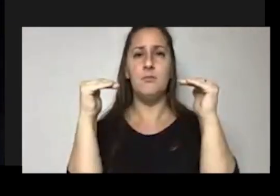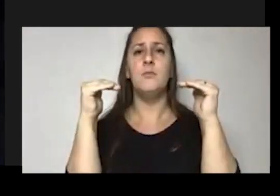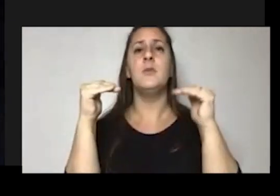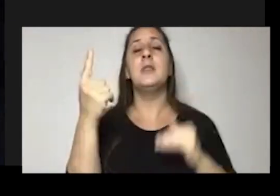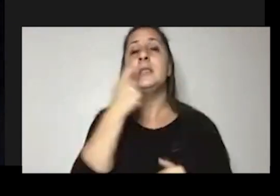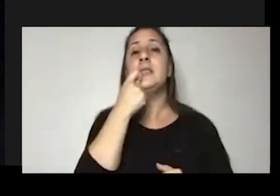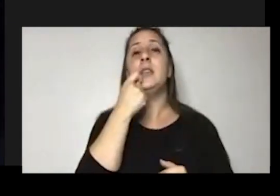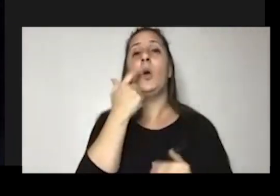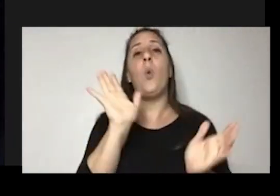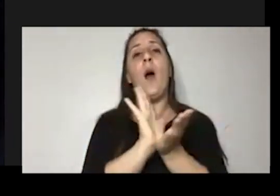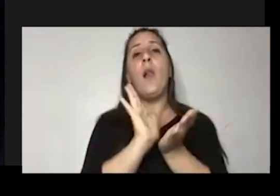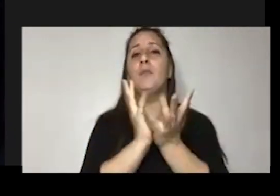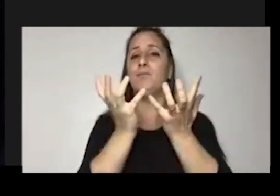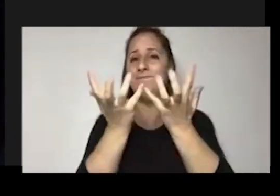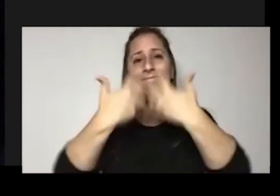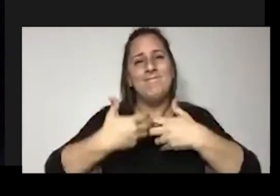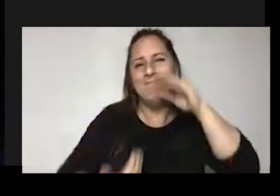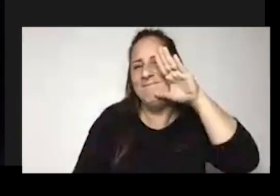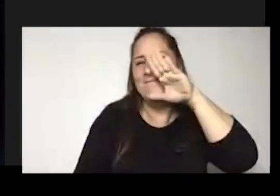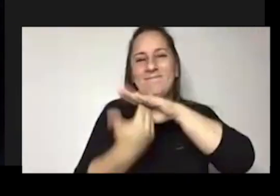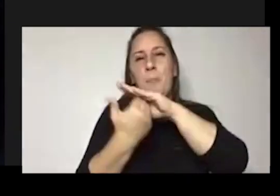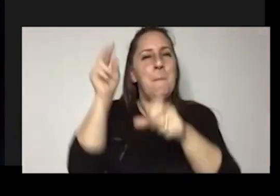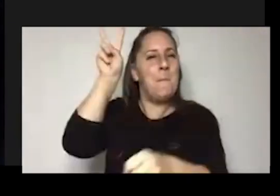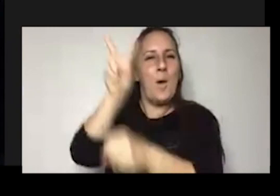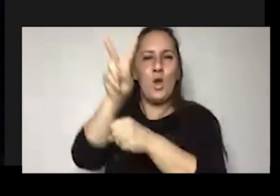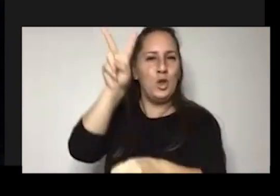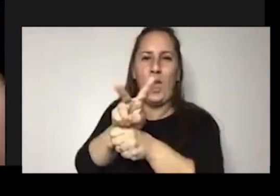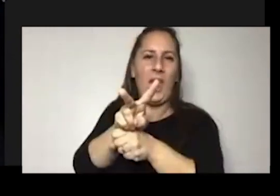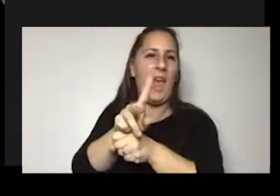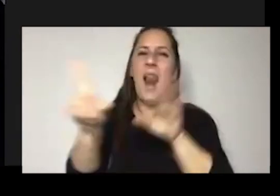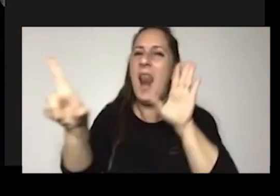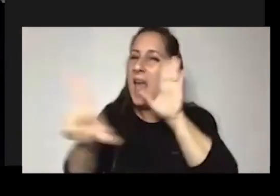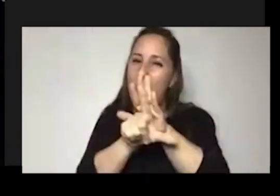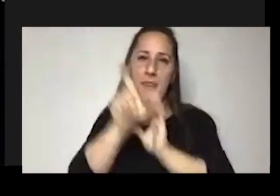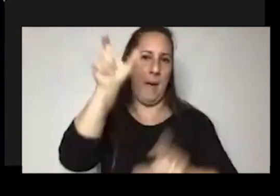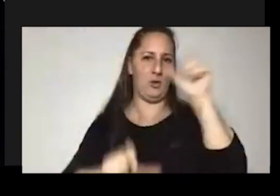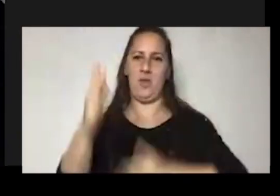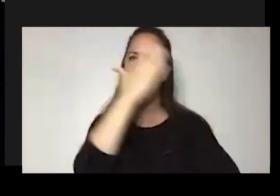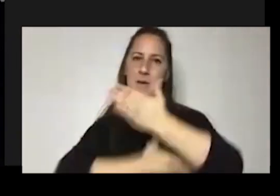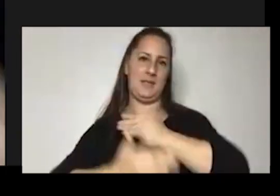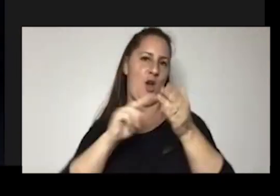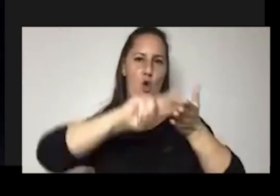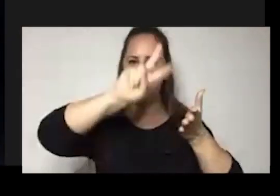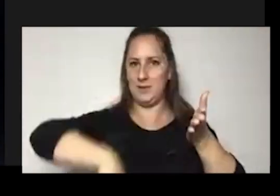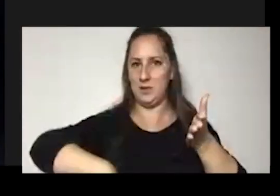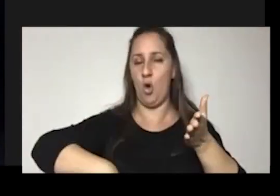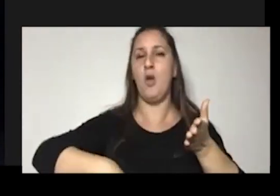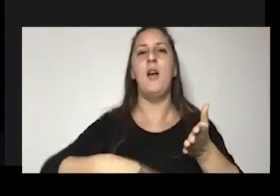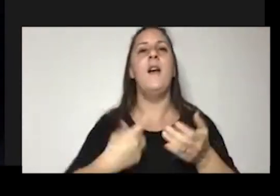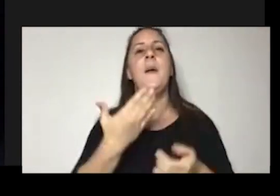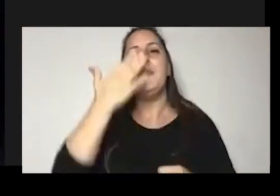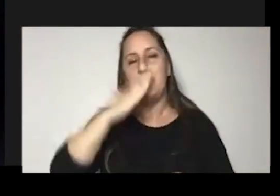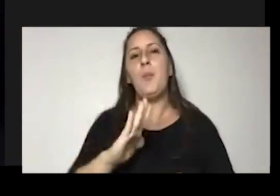como el gran paraguas legal que hoy por hoy tienen las personas con discapacidad. Después hay cuestiones más puntuales que son las que les irá